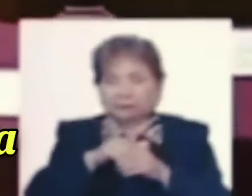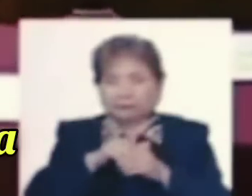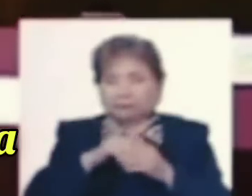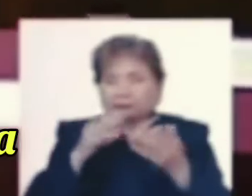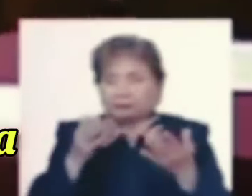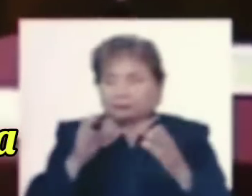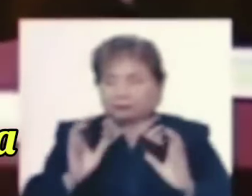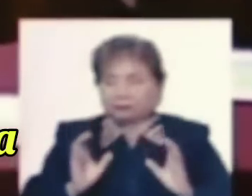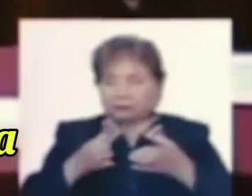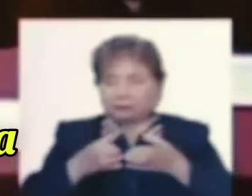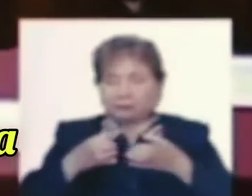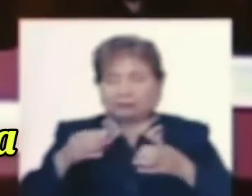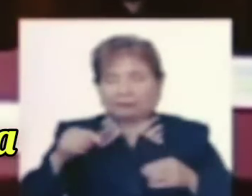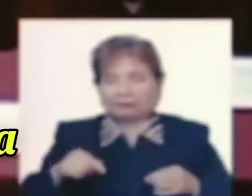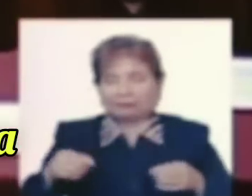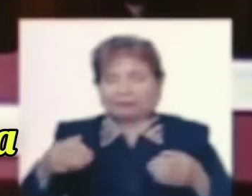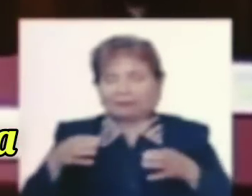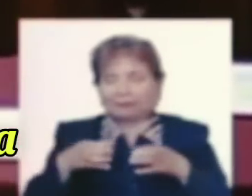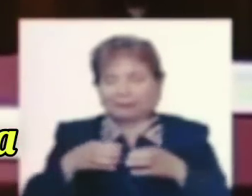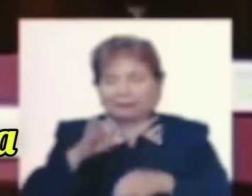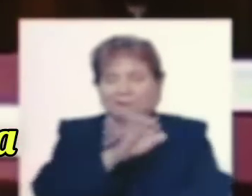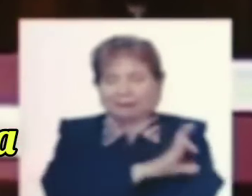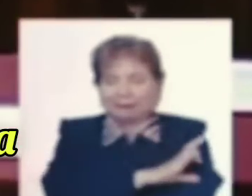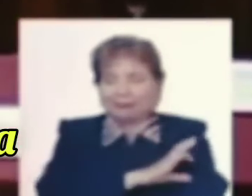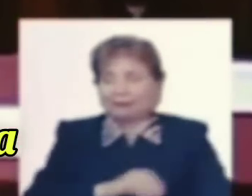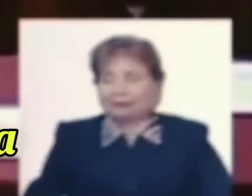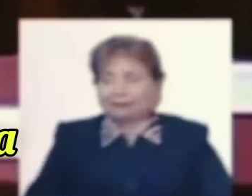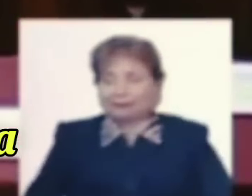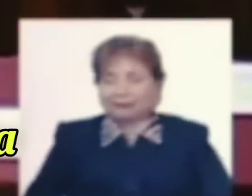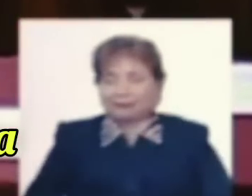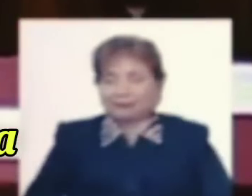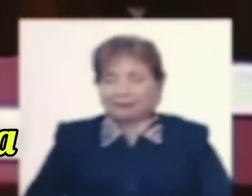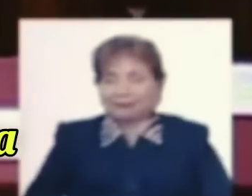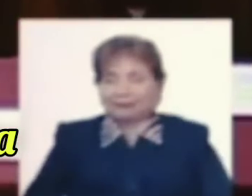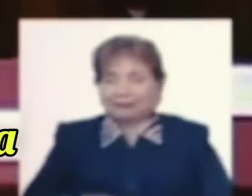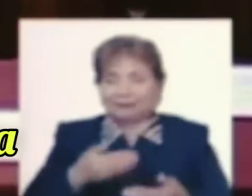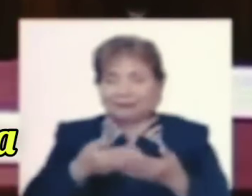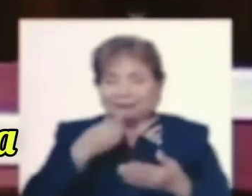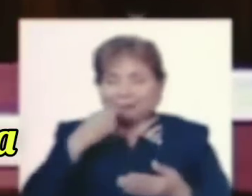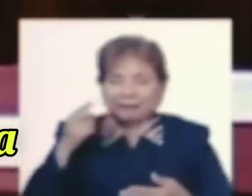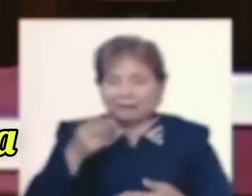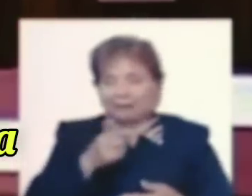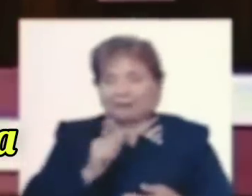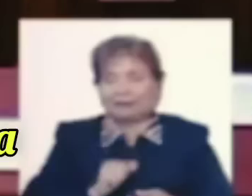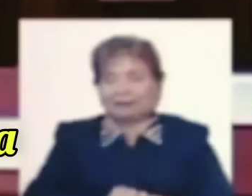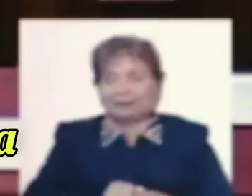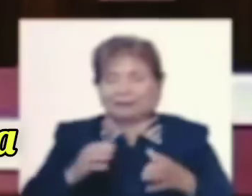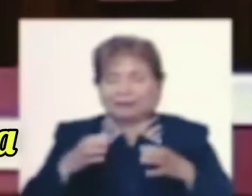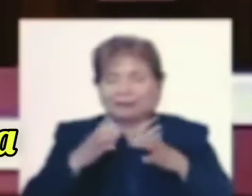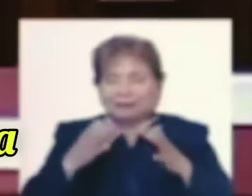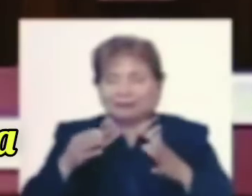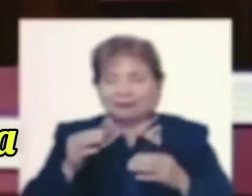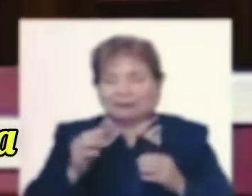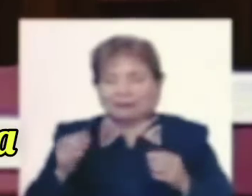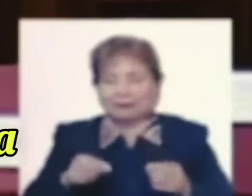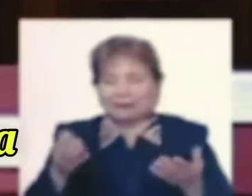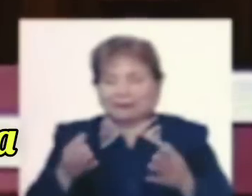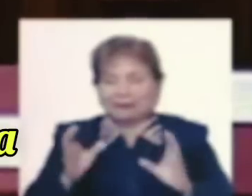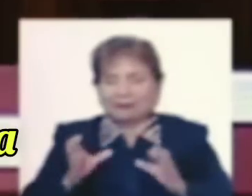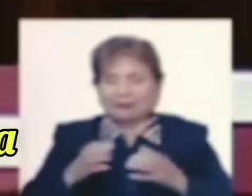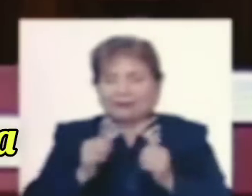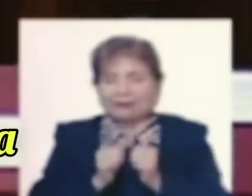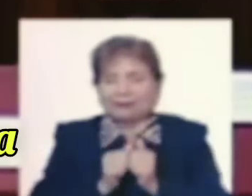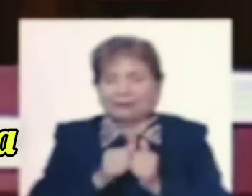sede del Congreso de la República, Comisión de Fiscalización. Ante ello, señores congresistas integrantes de esta